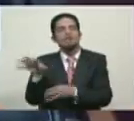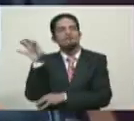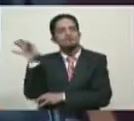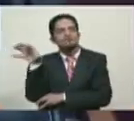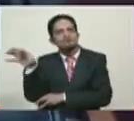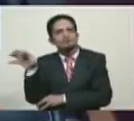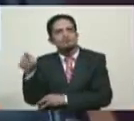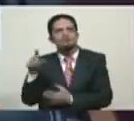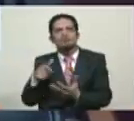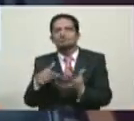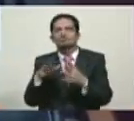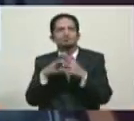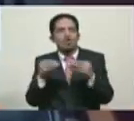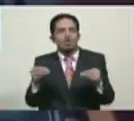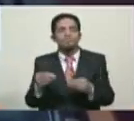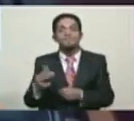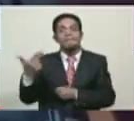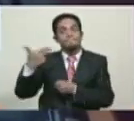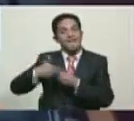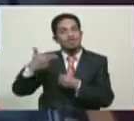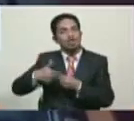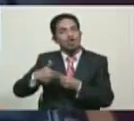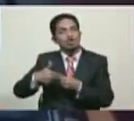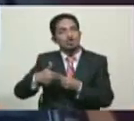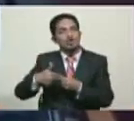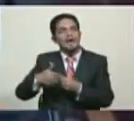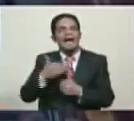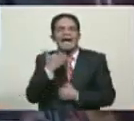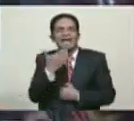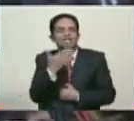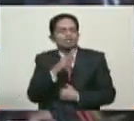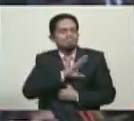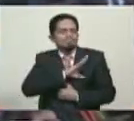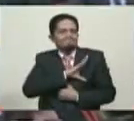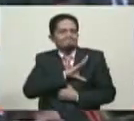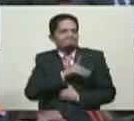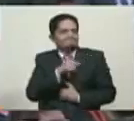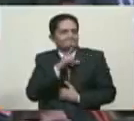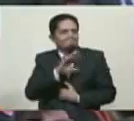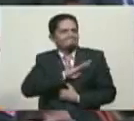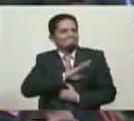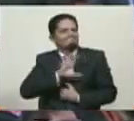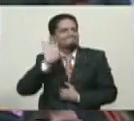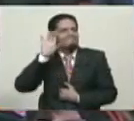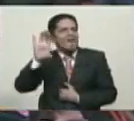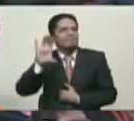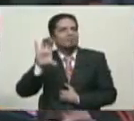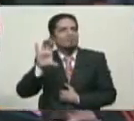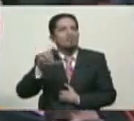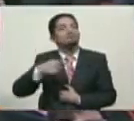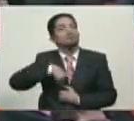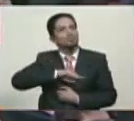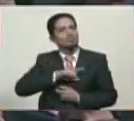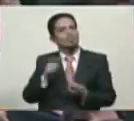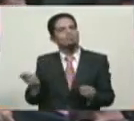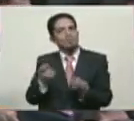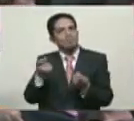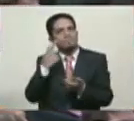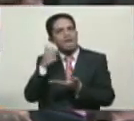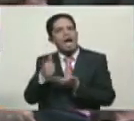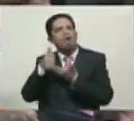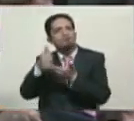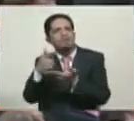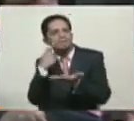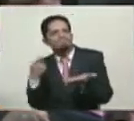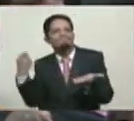hidrocarburos. Nuestro petróleo es un sentimiento nacional, un sentimiento patrio, con el que se promueve la inversión social y